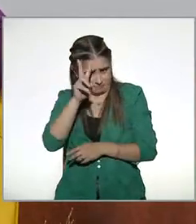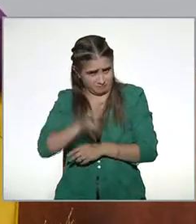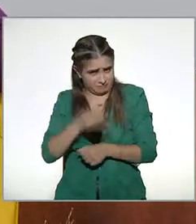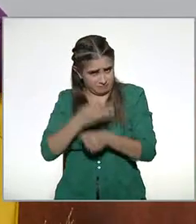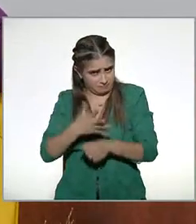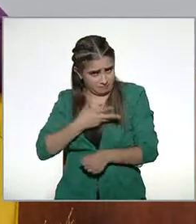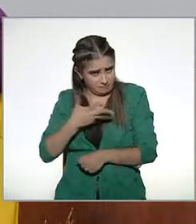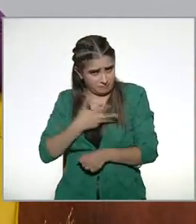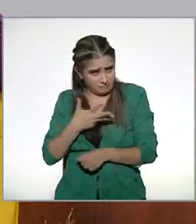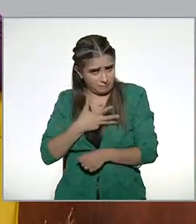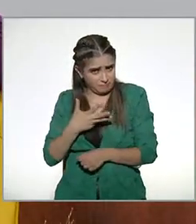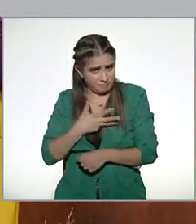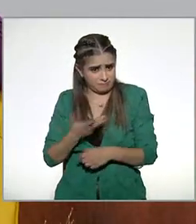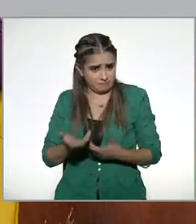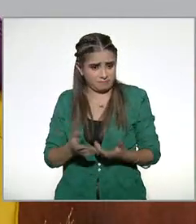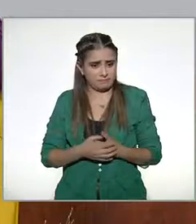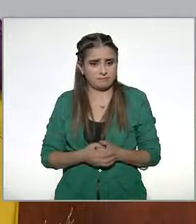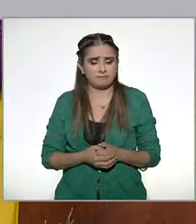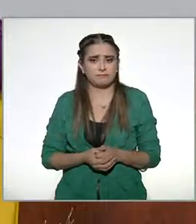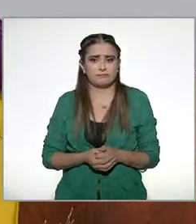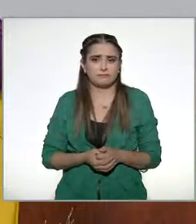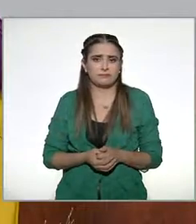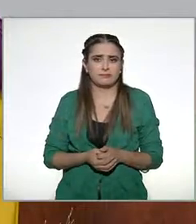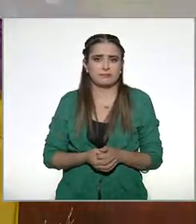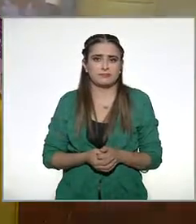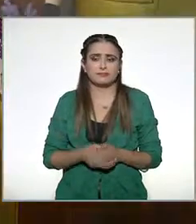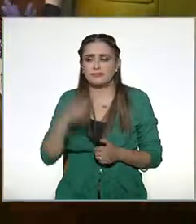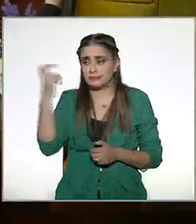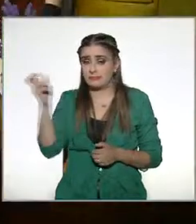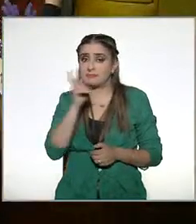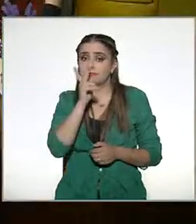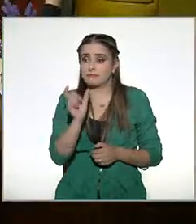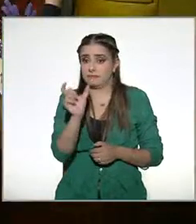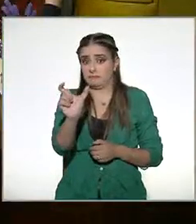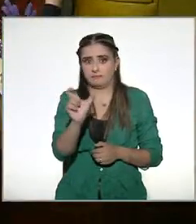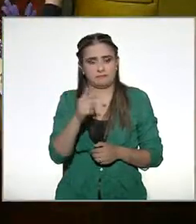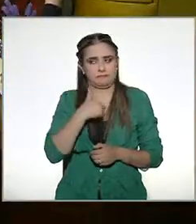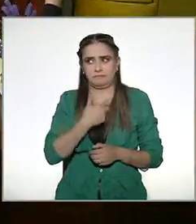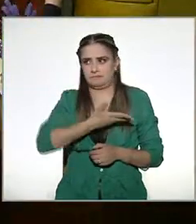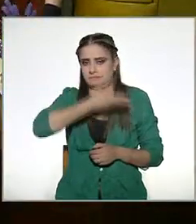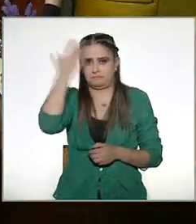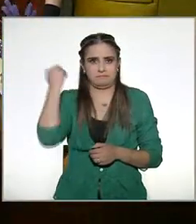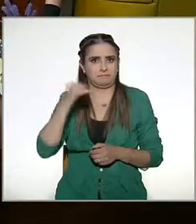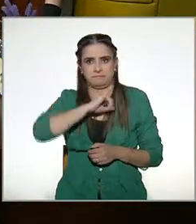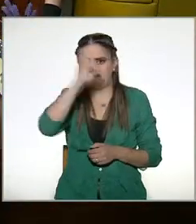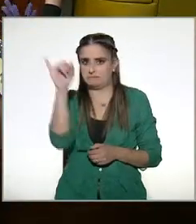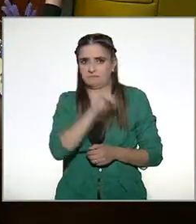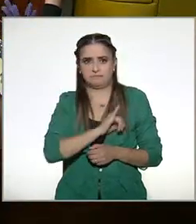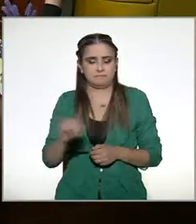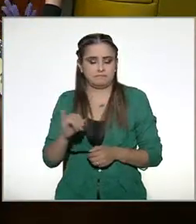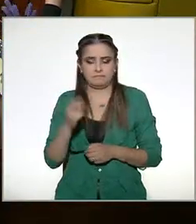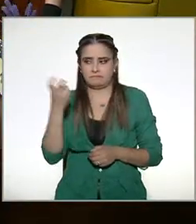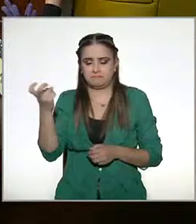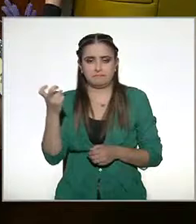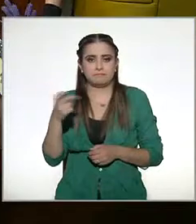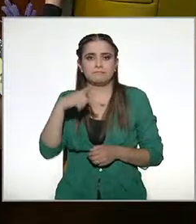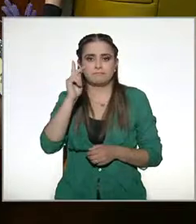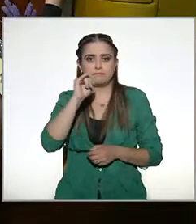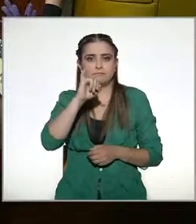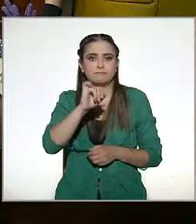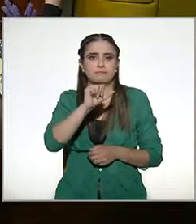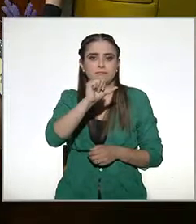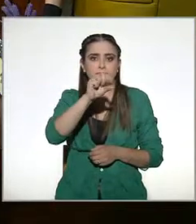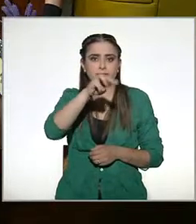entonces ahí cabríamos todos creo yo bueno el término no lo conozco no lo había escuchado pero si había escuchado el término